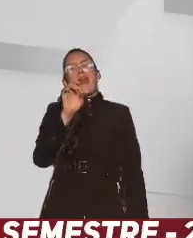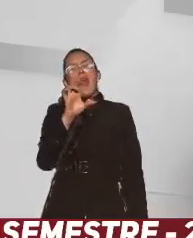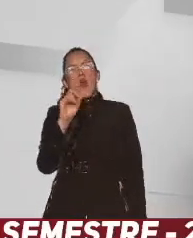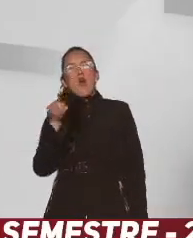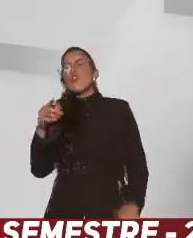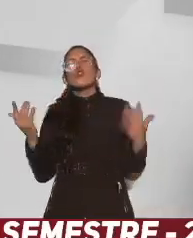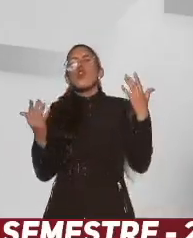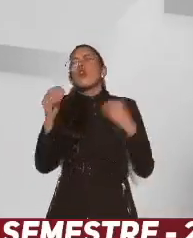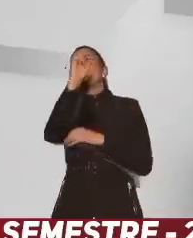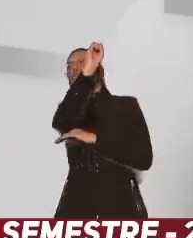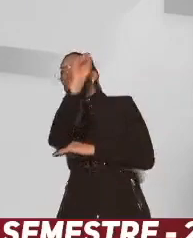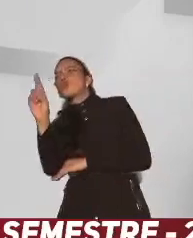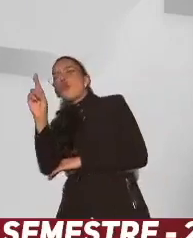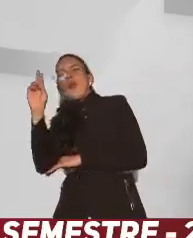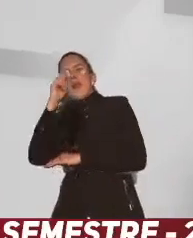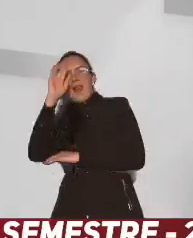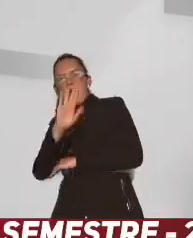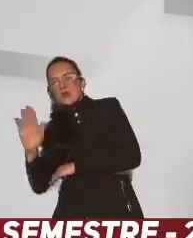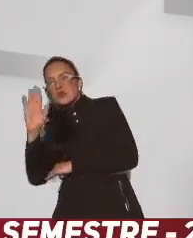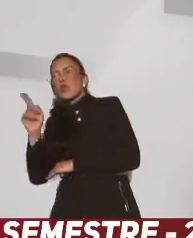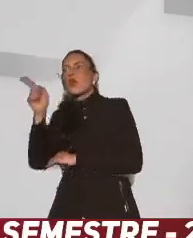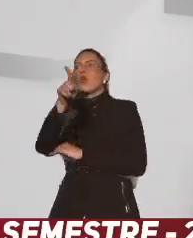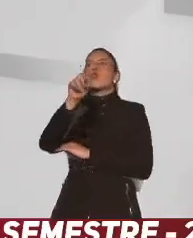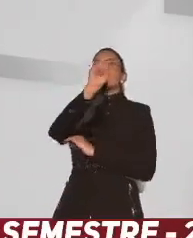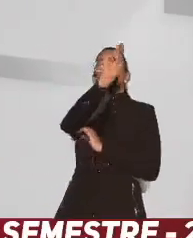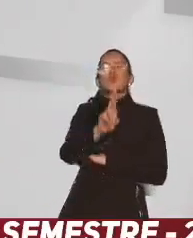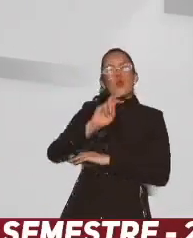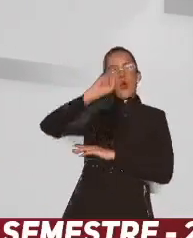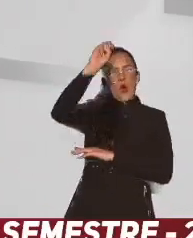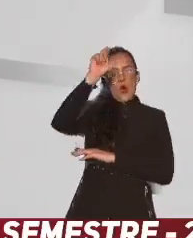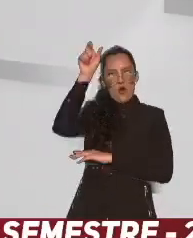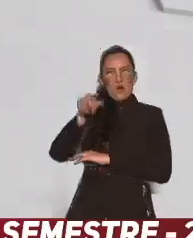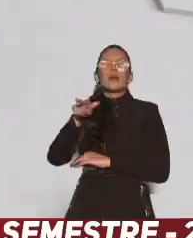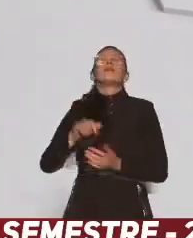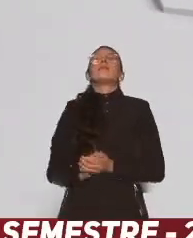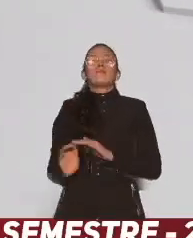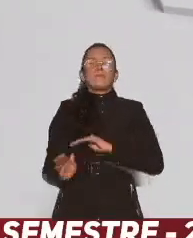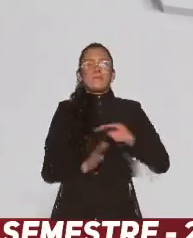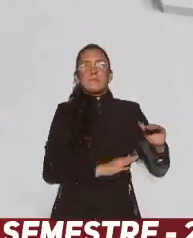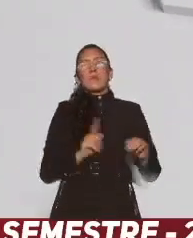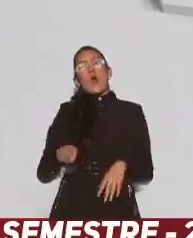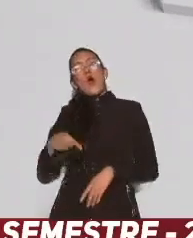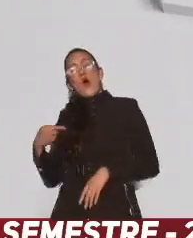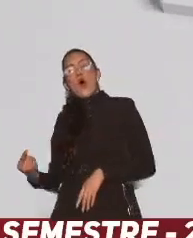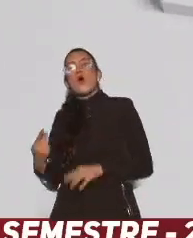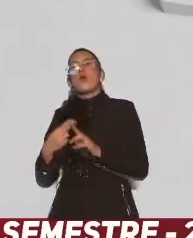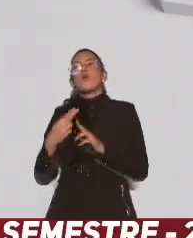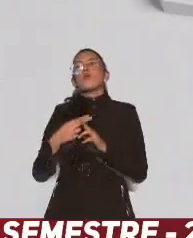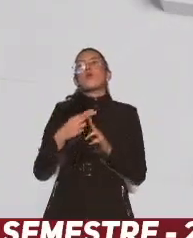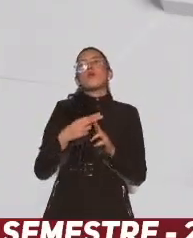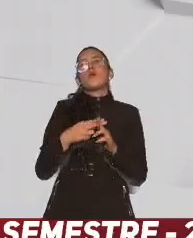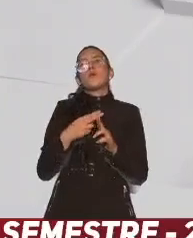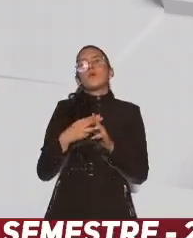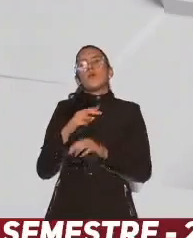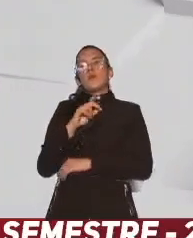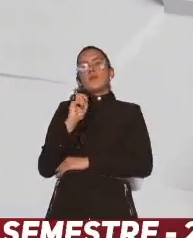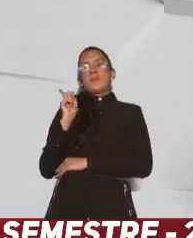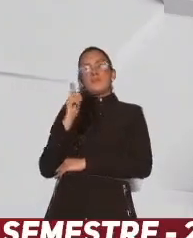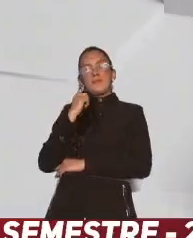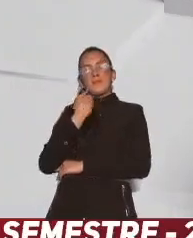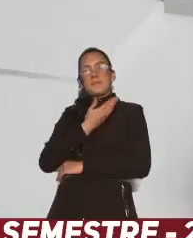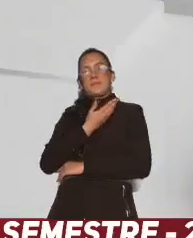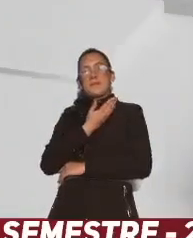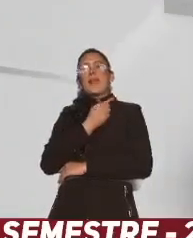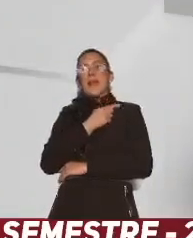Guerra Darío Ramírez Castro. Afectaciones del GAO residual, 715 afectaciones, entre las